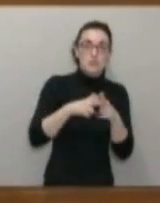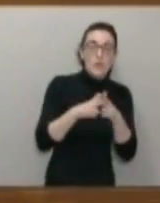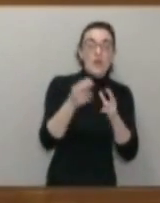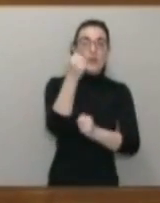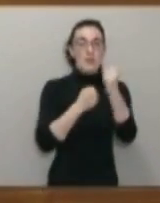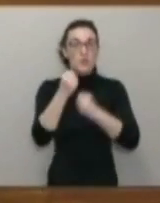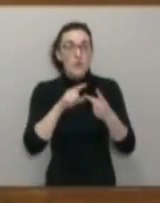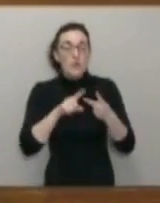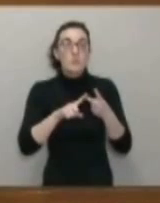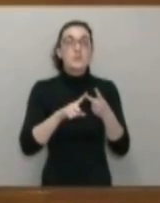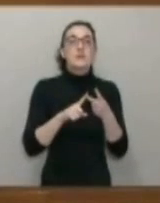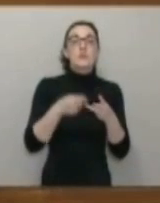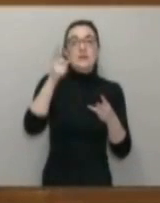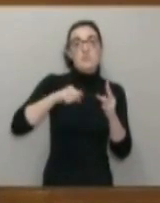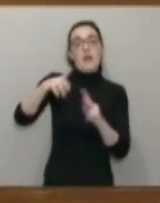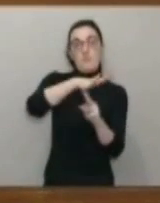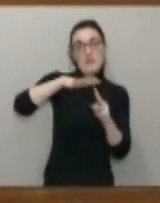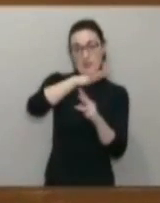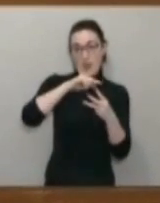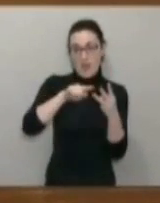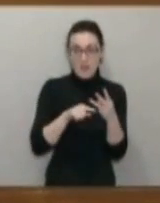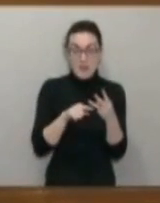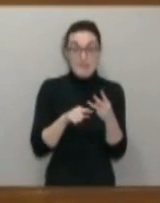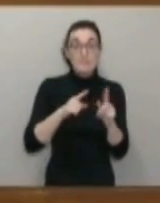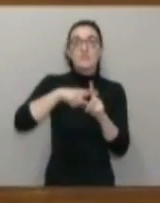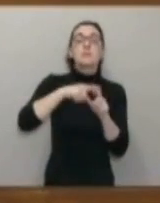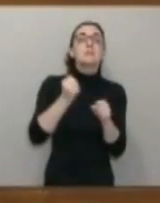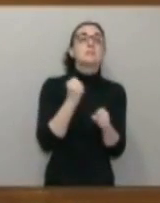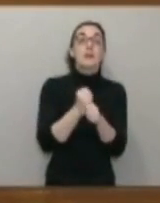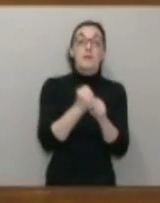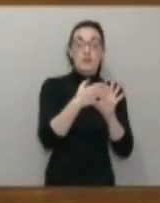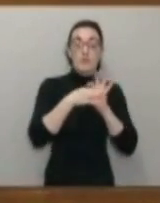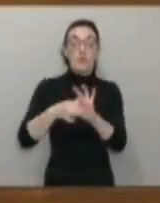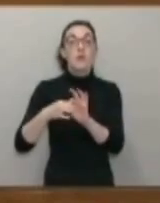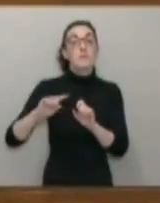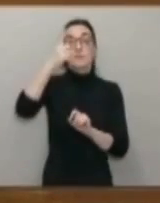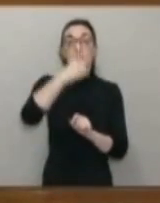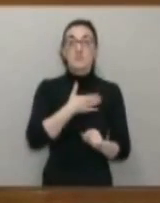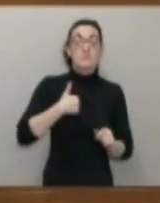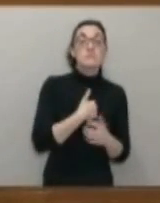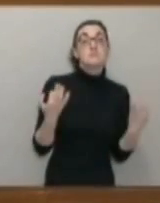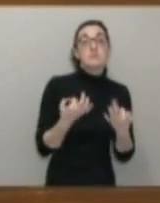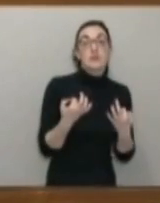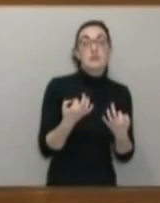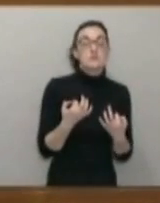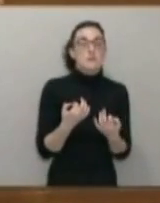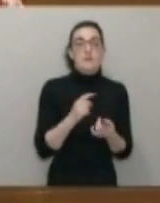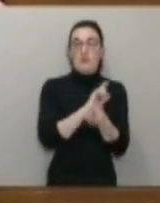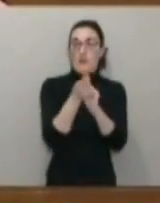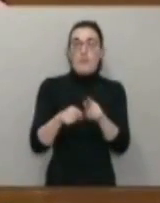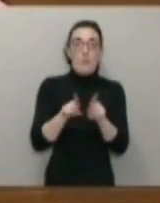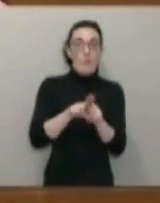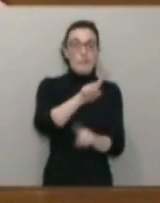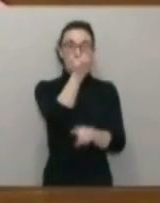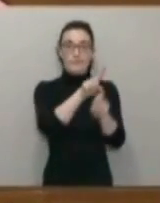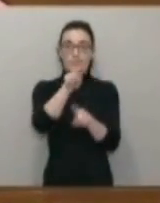económico y ambiental. El nivel de trabajo asociado a la primera de sus funciones es tan variable como incierto,